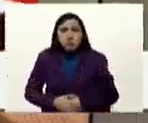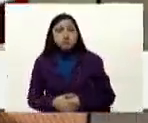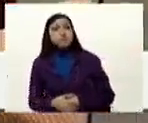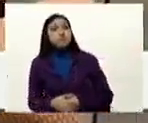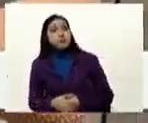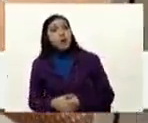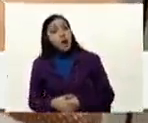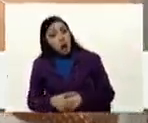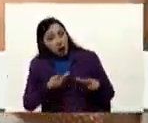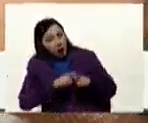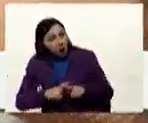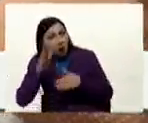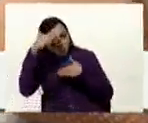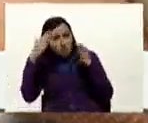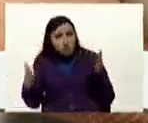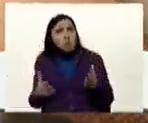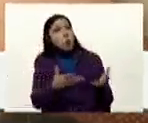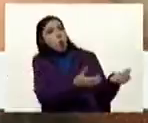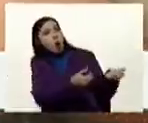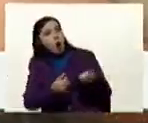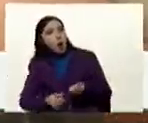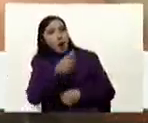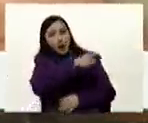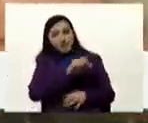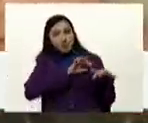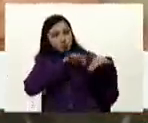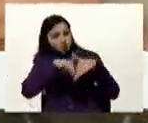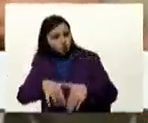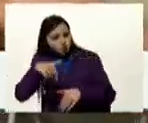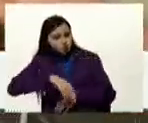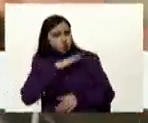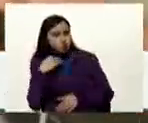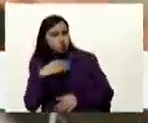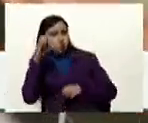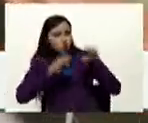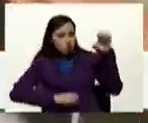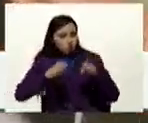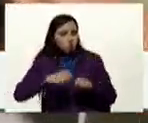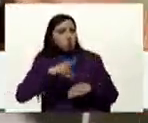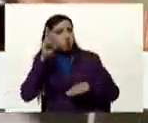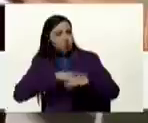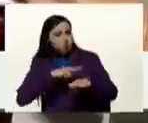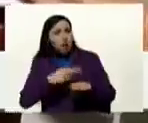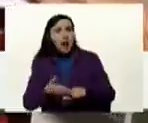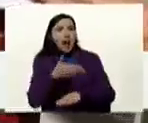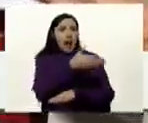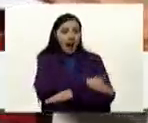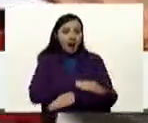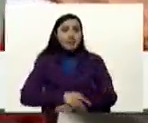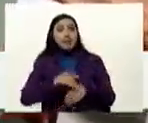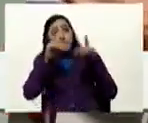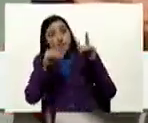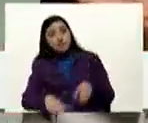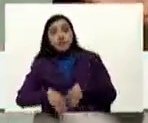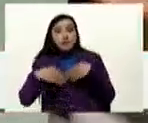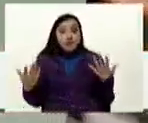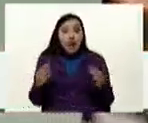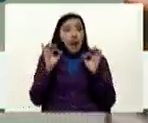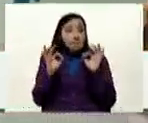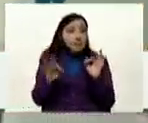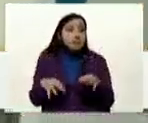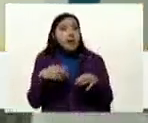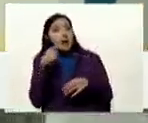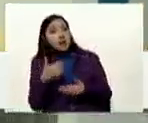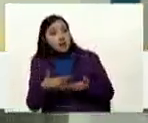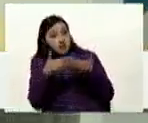el área donde atendemos, recibimos a los pacientes para ser evaluados por nuestros médicos y decidir la atención que ellos van a recibir,